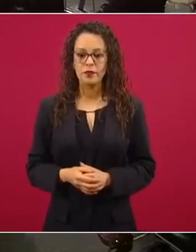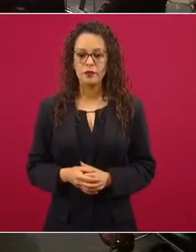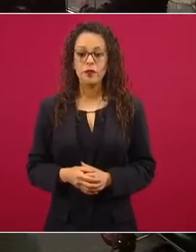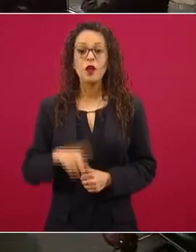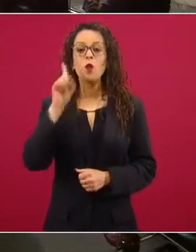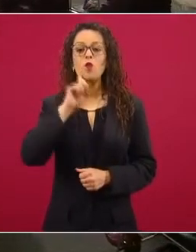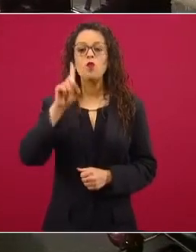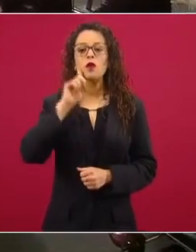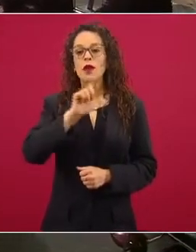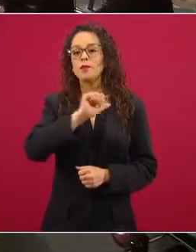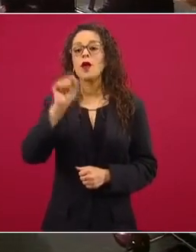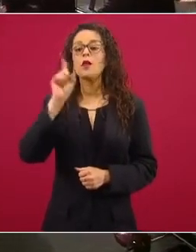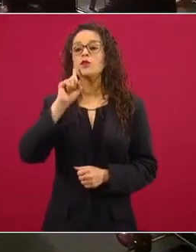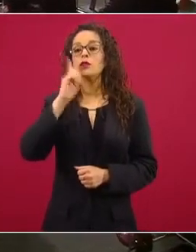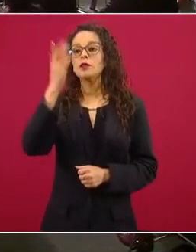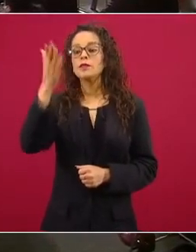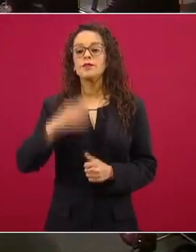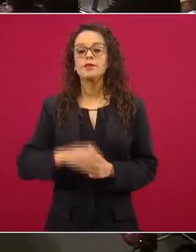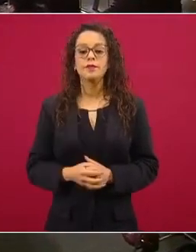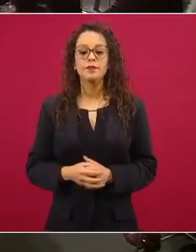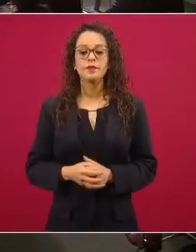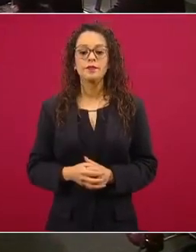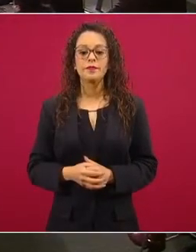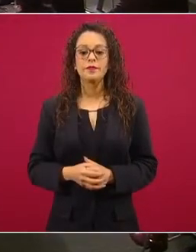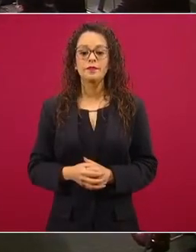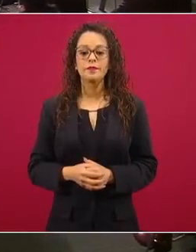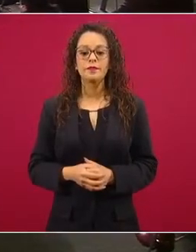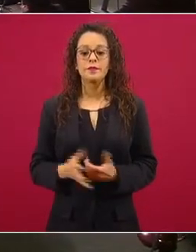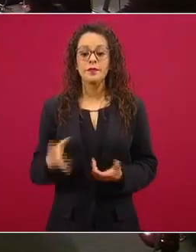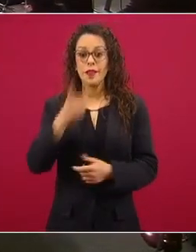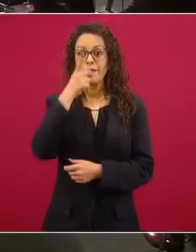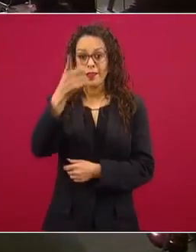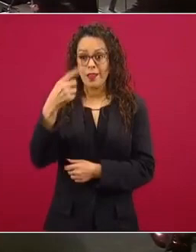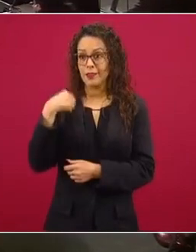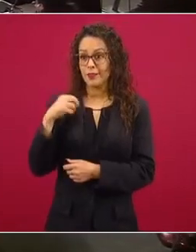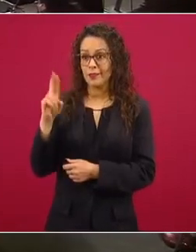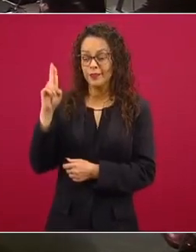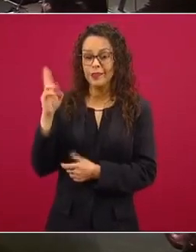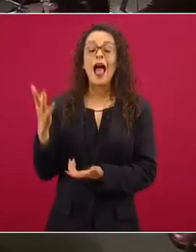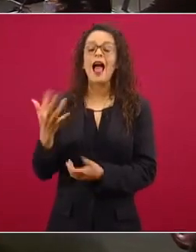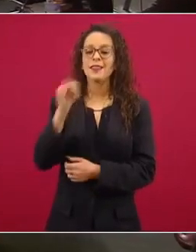Mujer. No había dicho que yo… Ah, bueno, perdón.